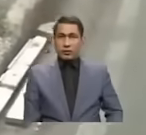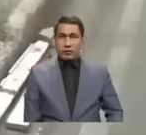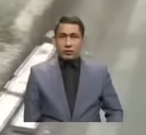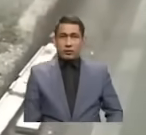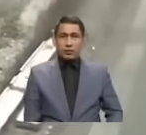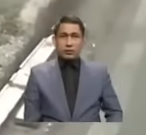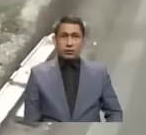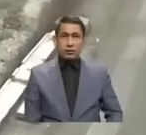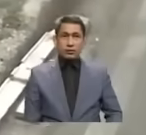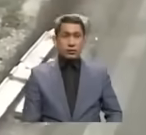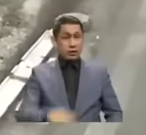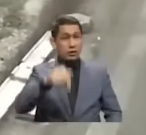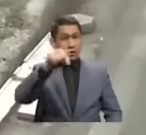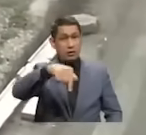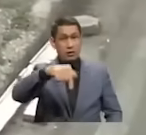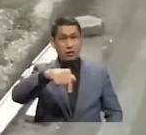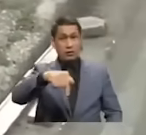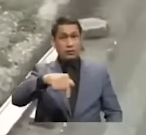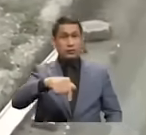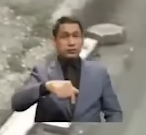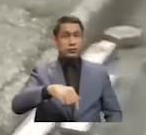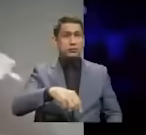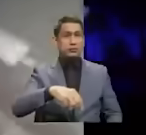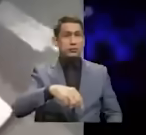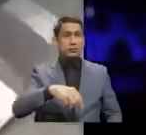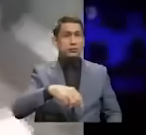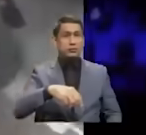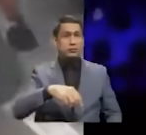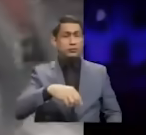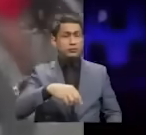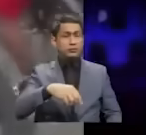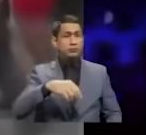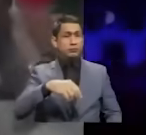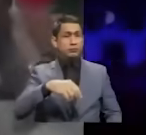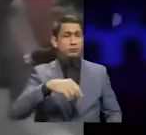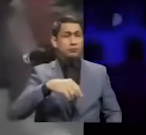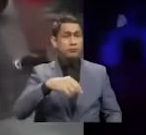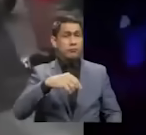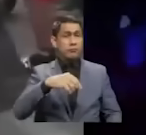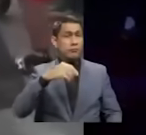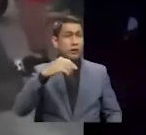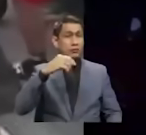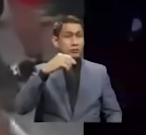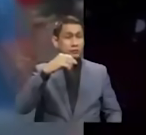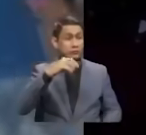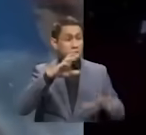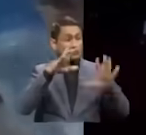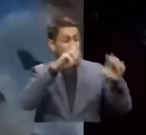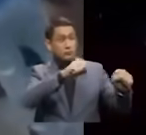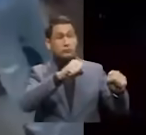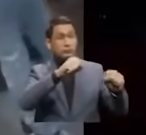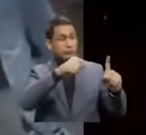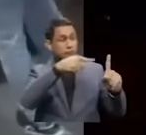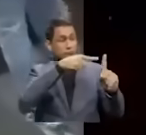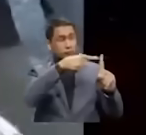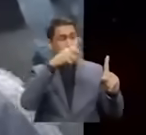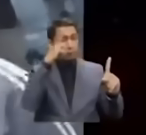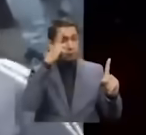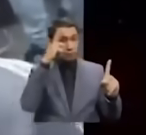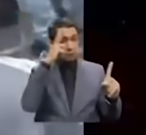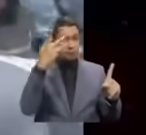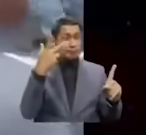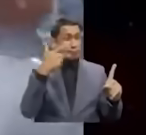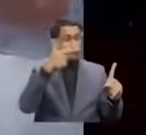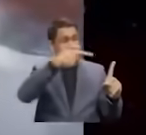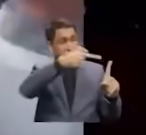Fue golpeado un sujeto luego de que venía huyendo y el populacho lo atrapó. El sujeto aparentemente había disparado